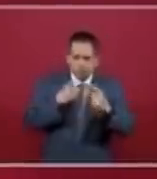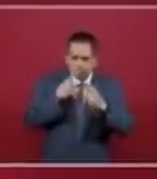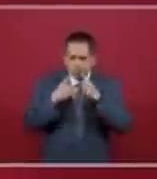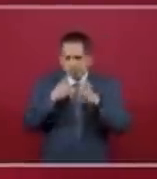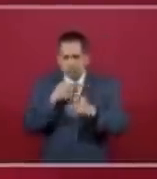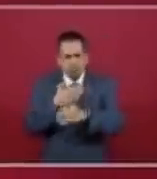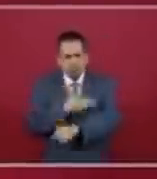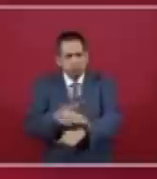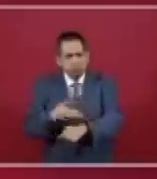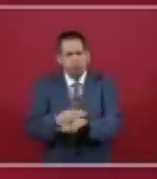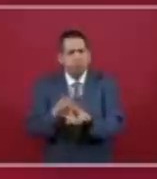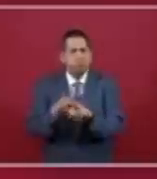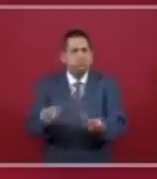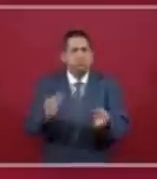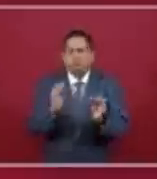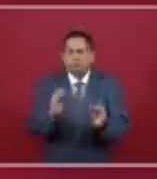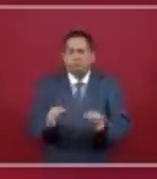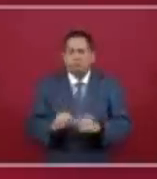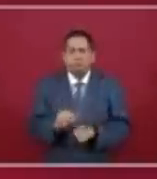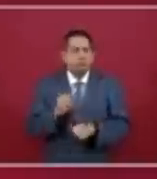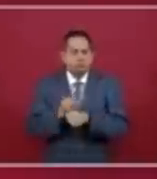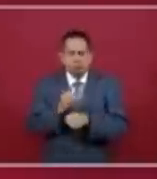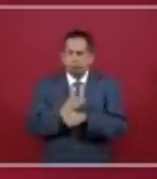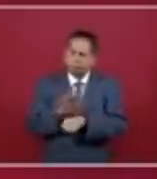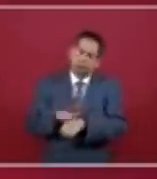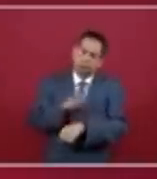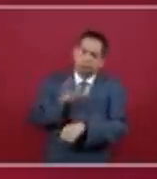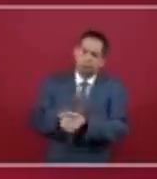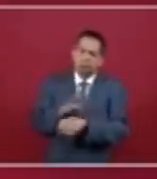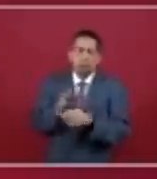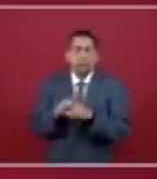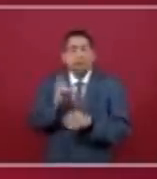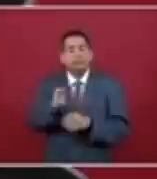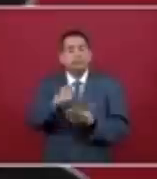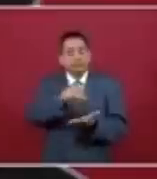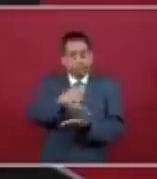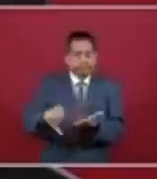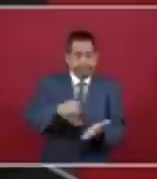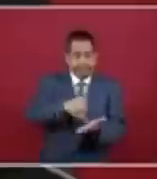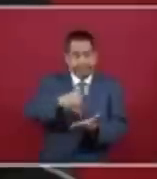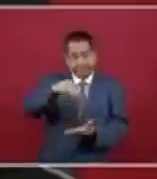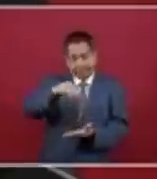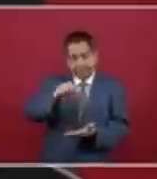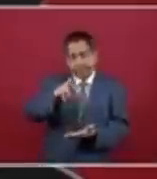y también hay una calificación, por ejemplo, en Islas Marías